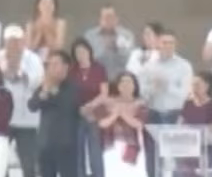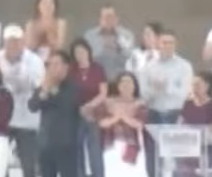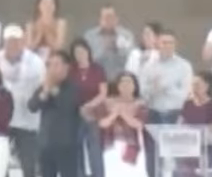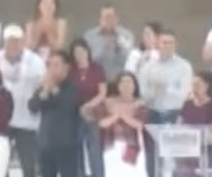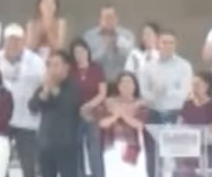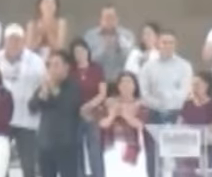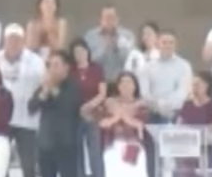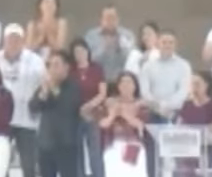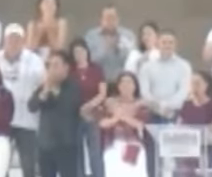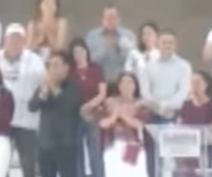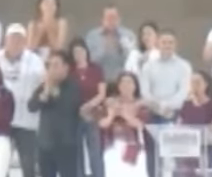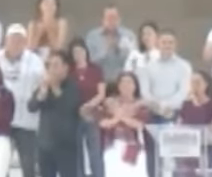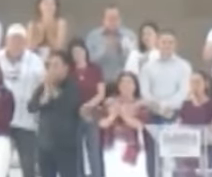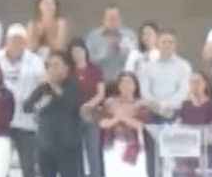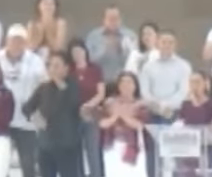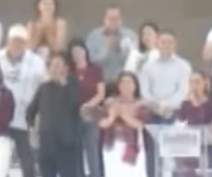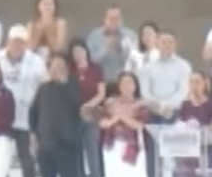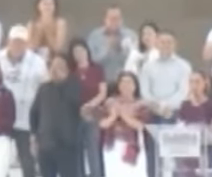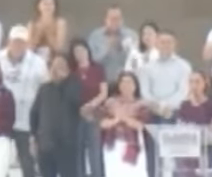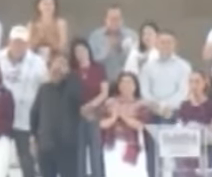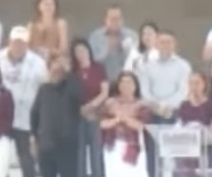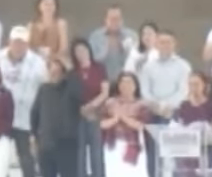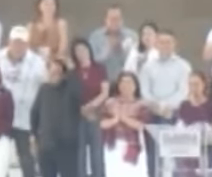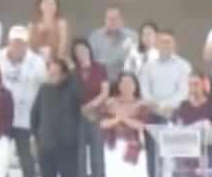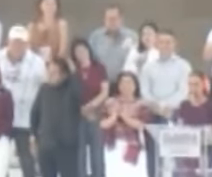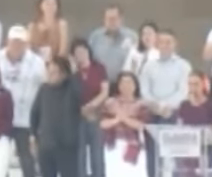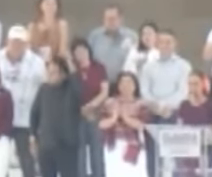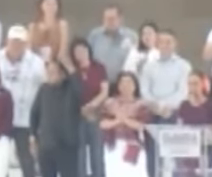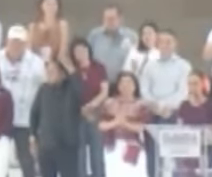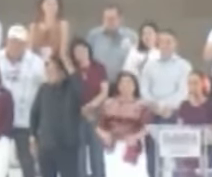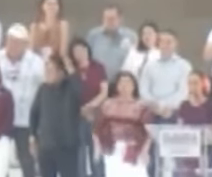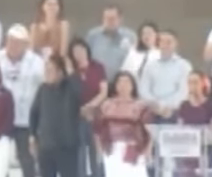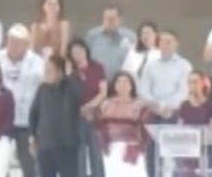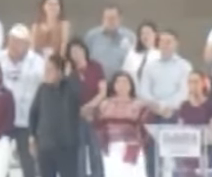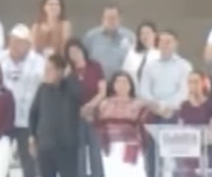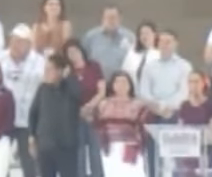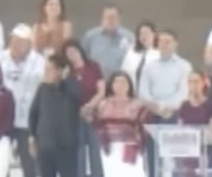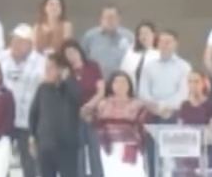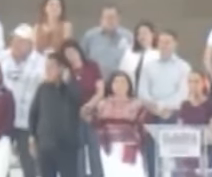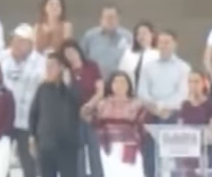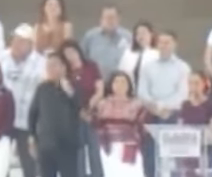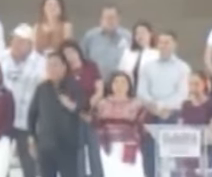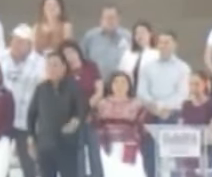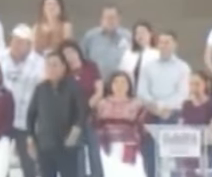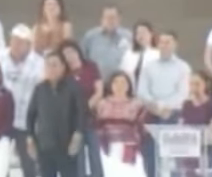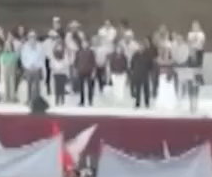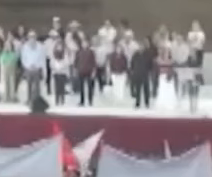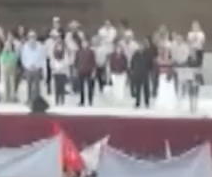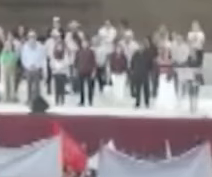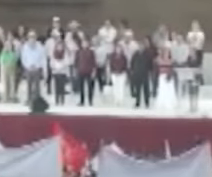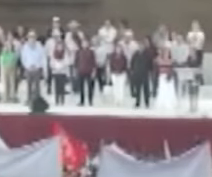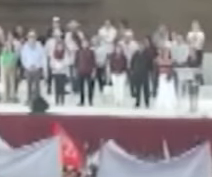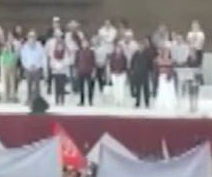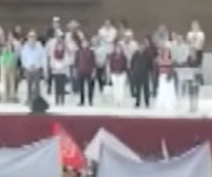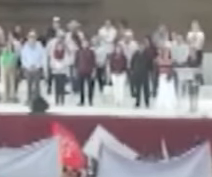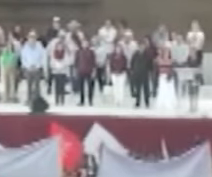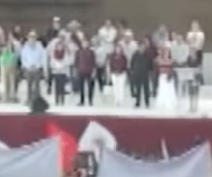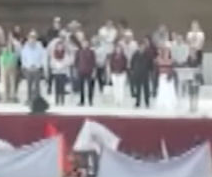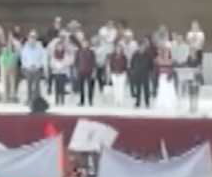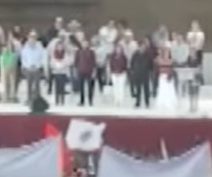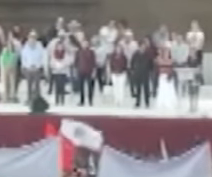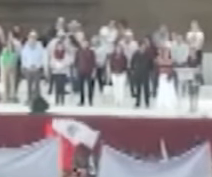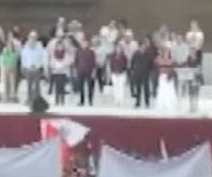Ricardo, colaborador en este espacio de noticias. Ricardo, un gusto saludarte, muy buena tarde. ¿Qué tal, Pepe? Un saludo a todo el